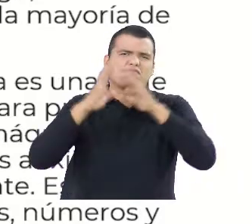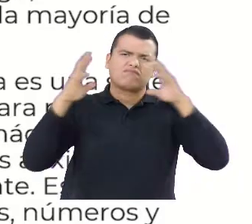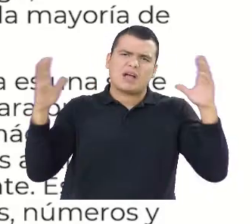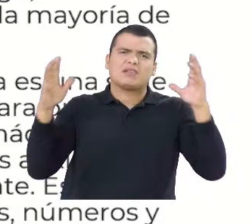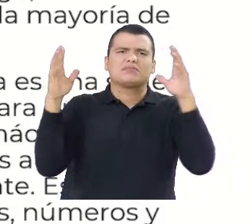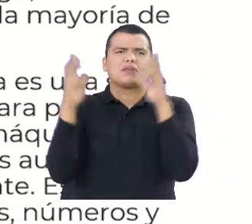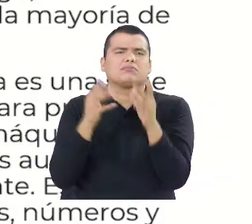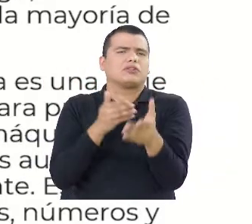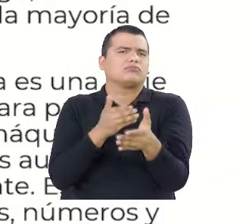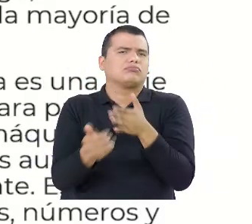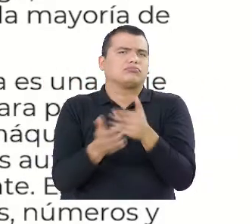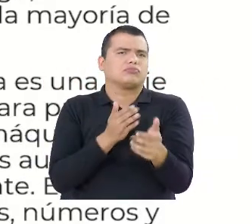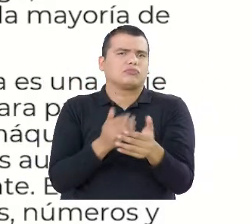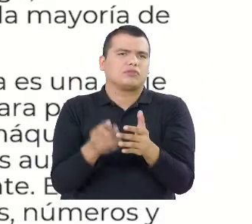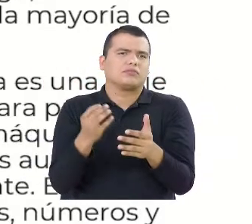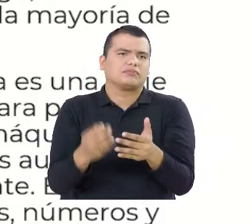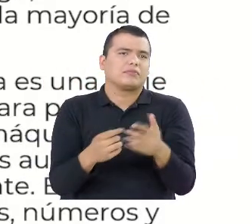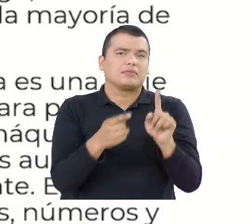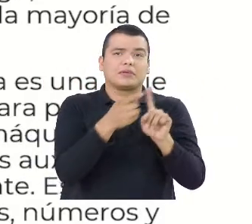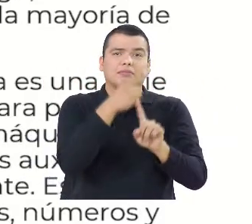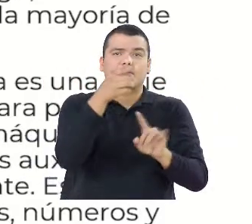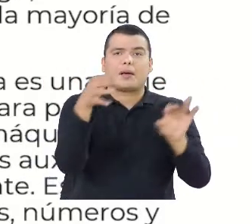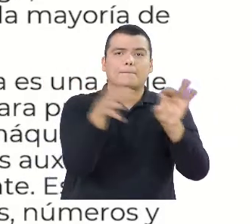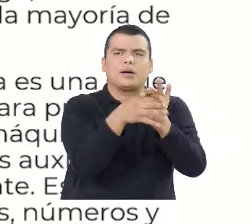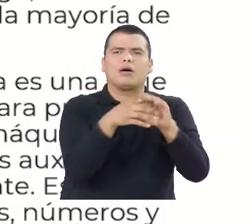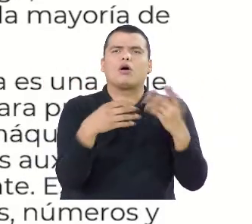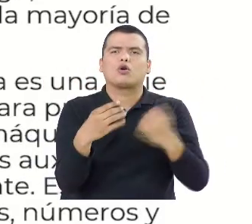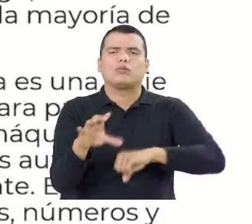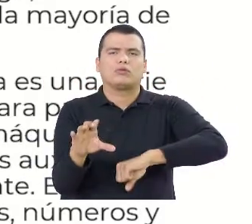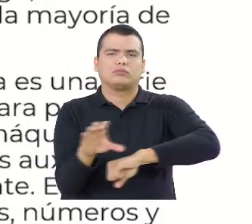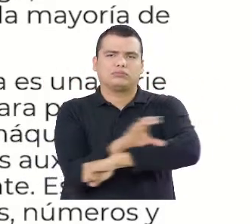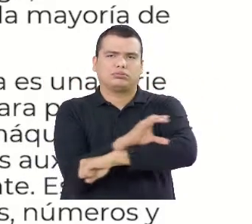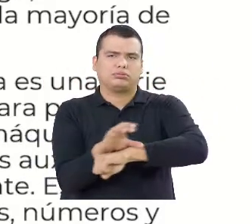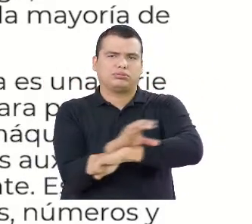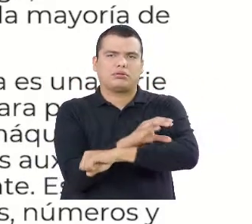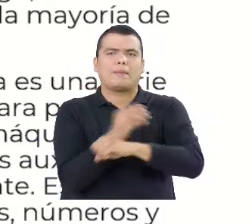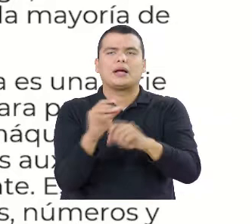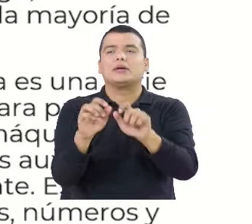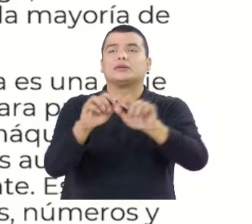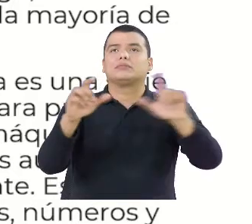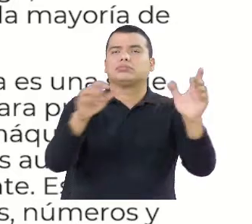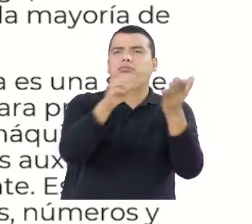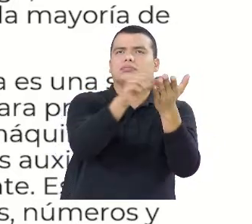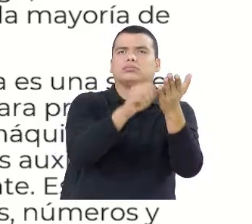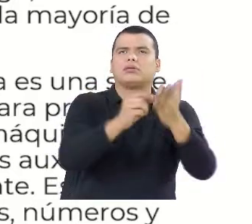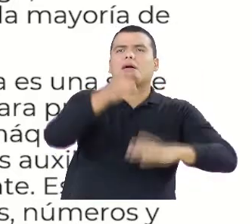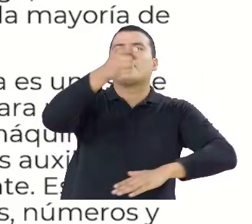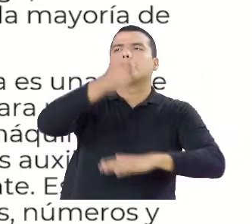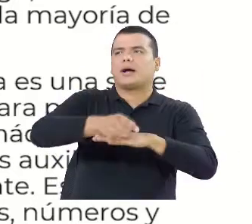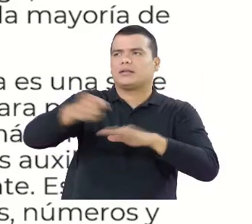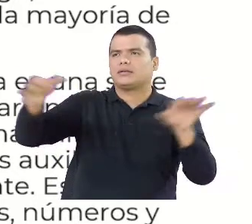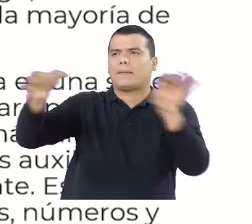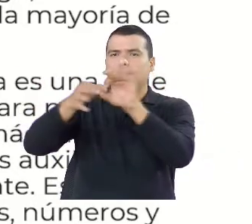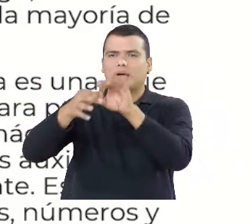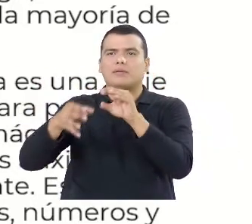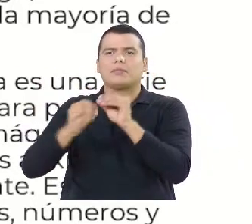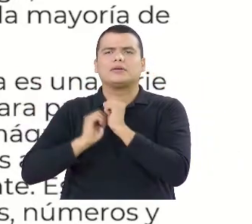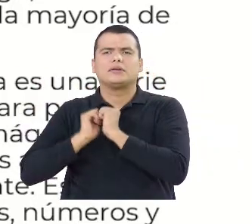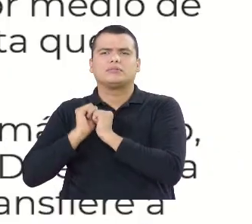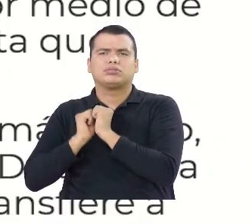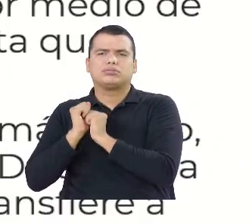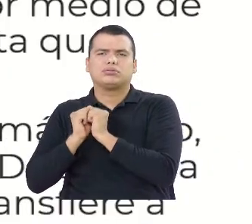un computador para mirar el programa, necesitamos unos motores paso a paso.